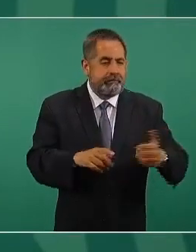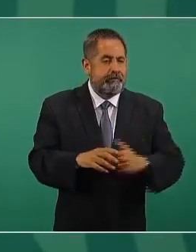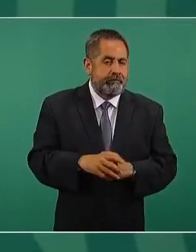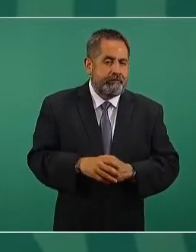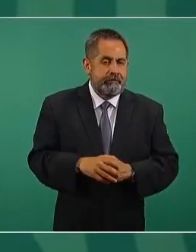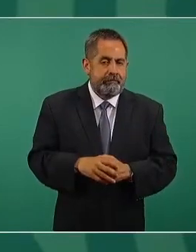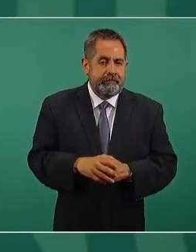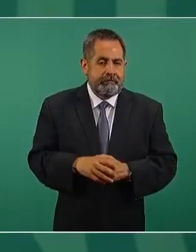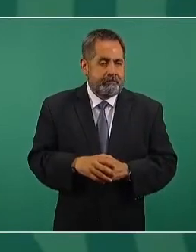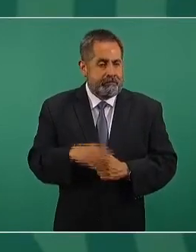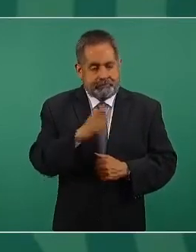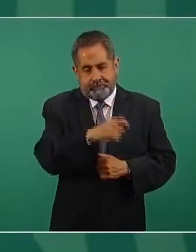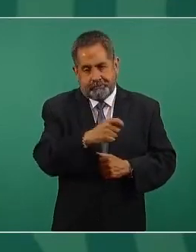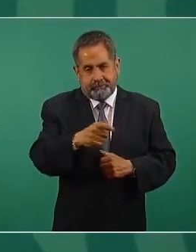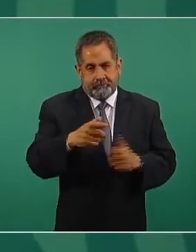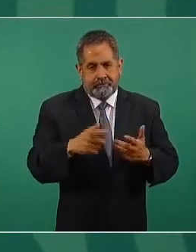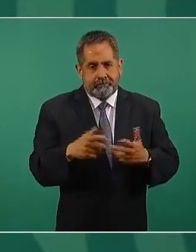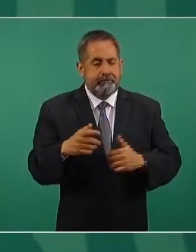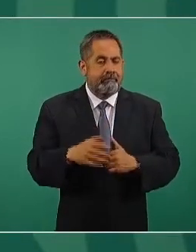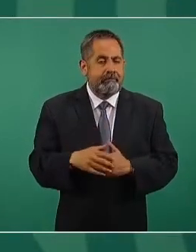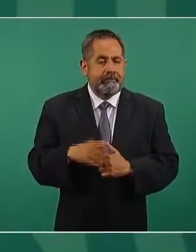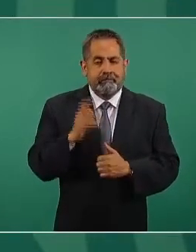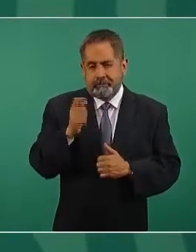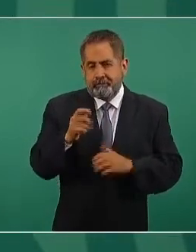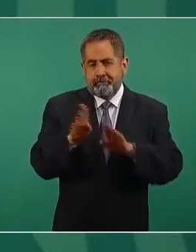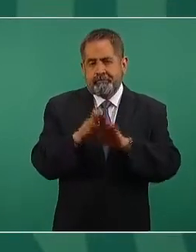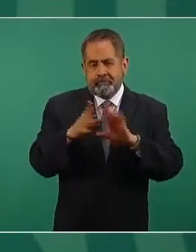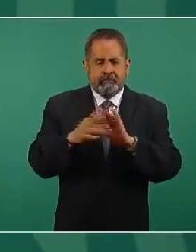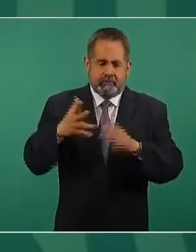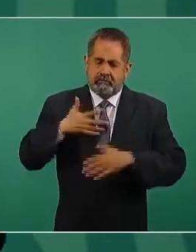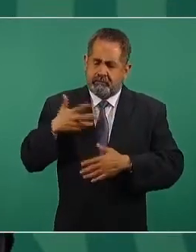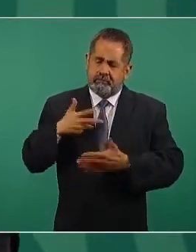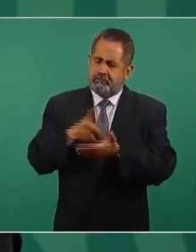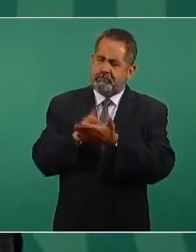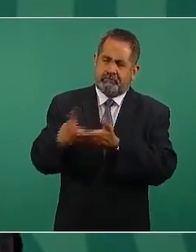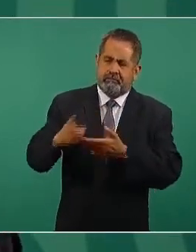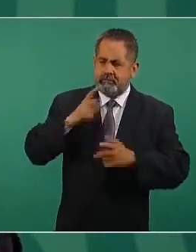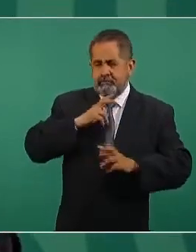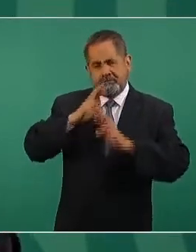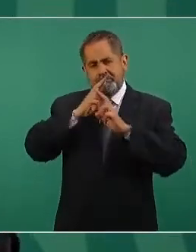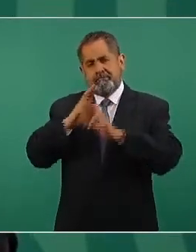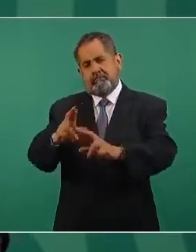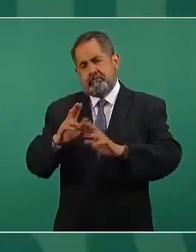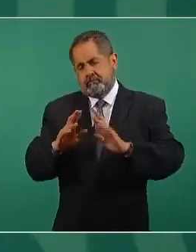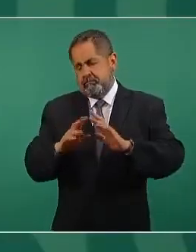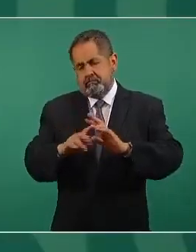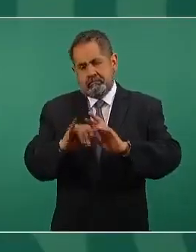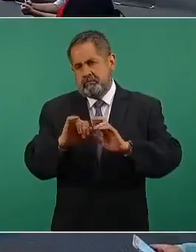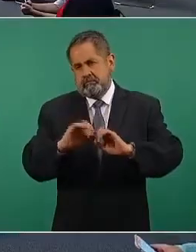televisión. Entonces, sí tenemos nosotros el derecho de réplica,